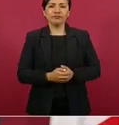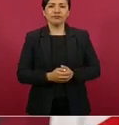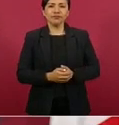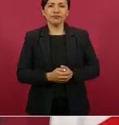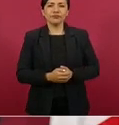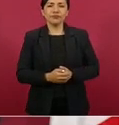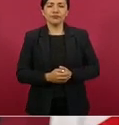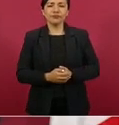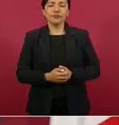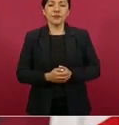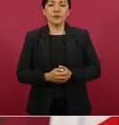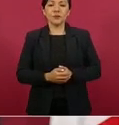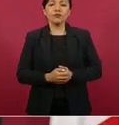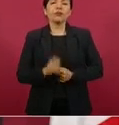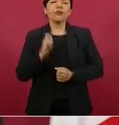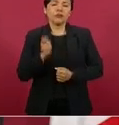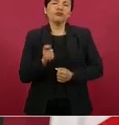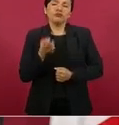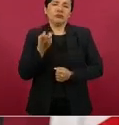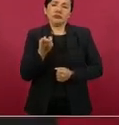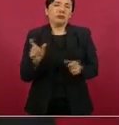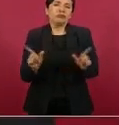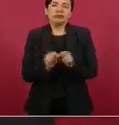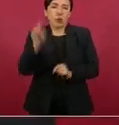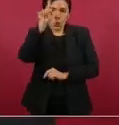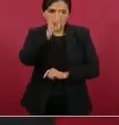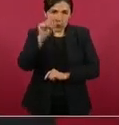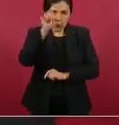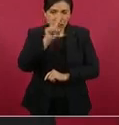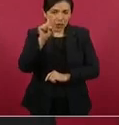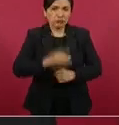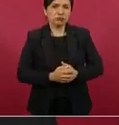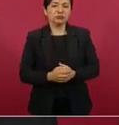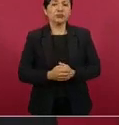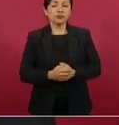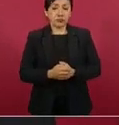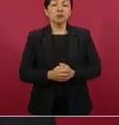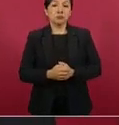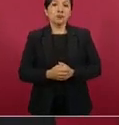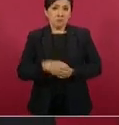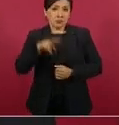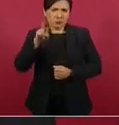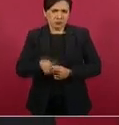es un consejo. Desde luego, sí se